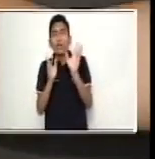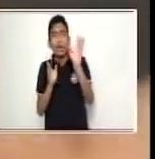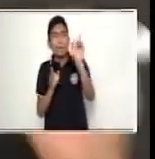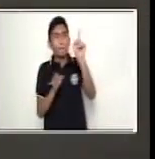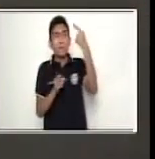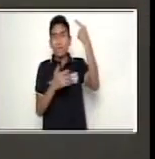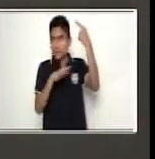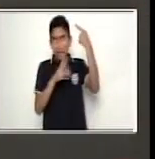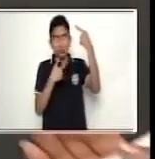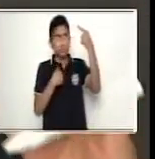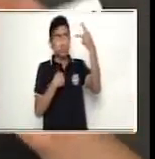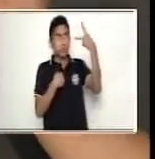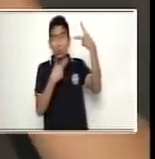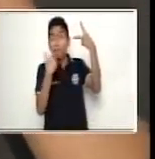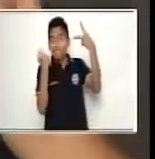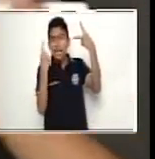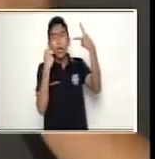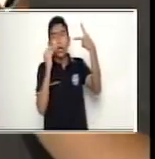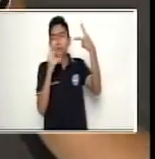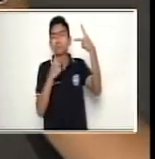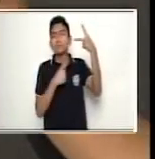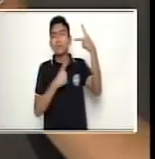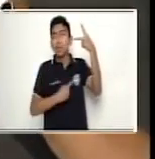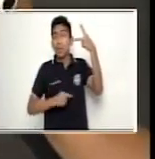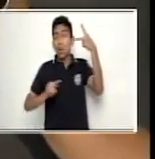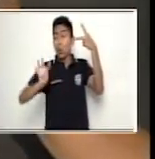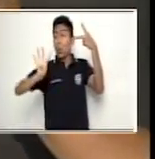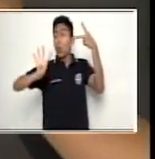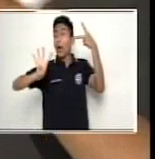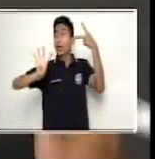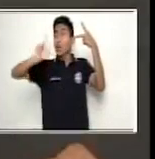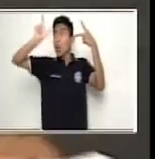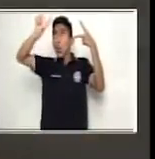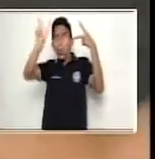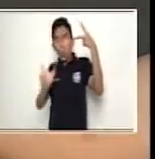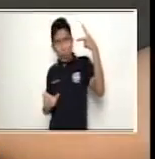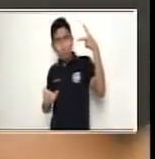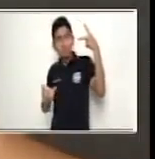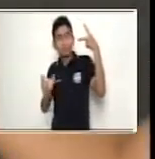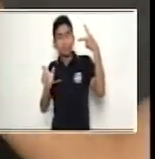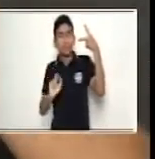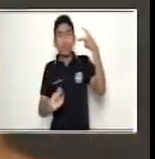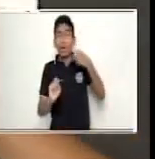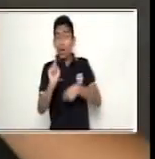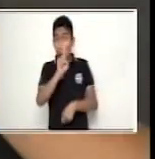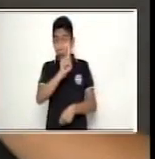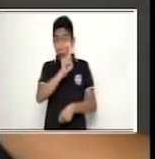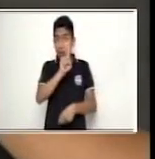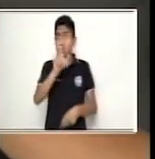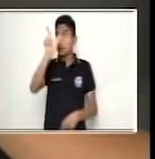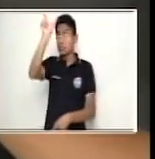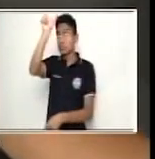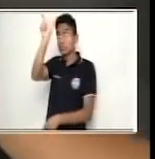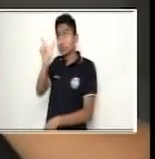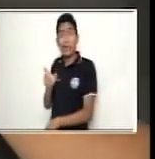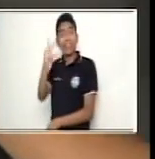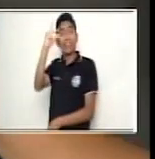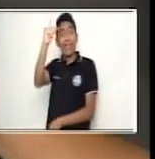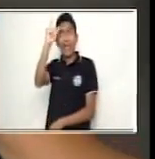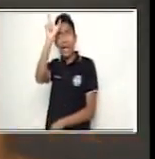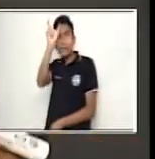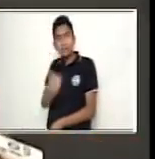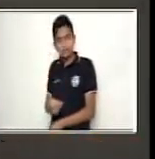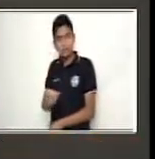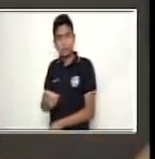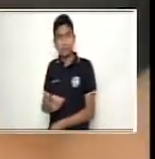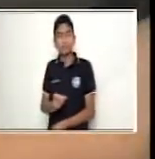sustraendo, 114. El 4 en la unidad, bajo la unidad, el 1 bajo la decena, decena